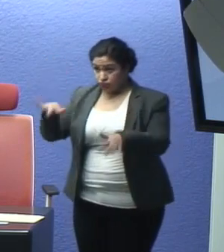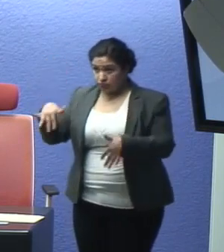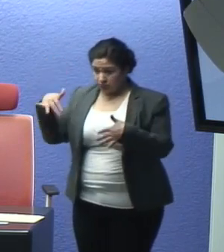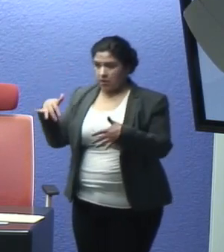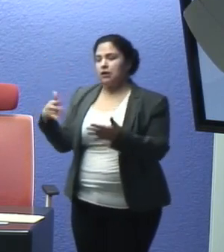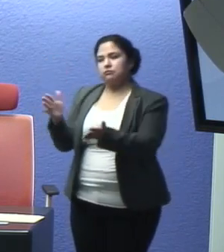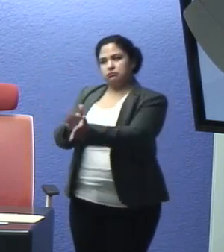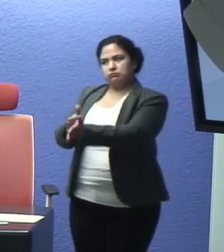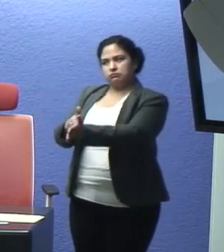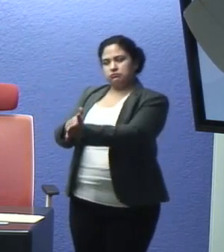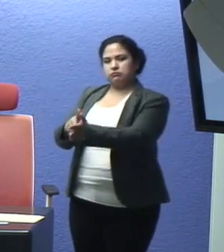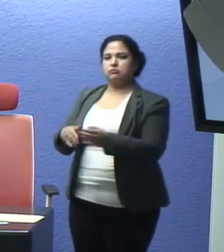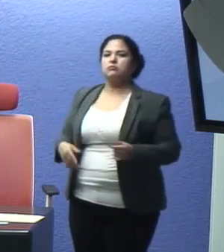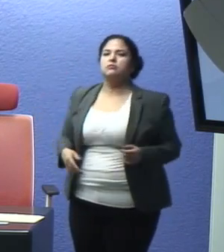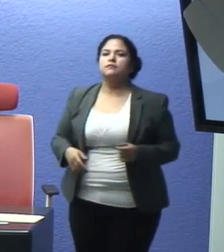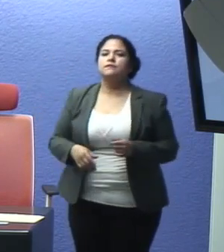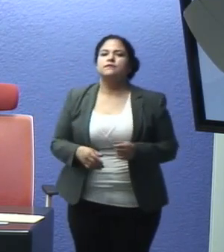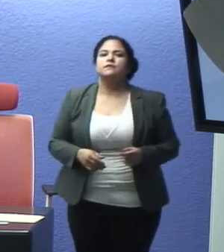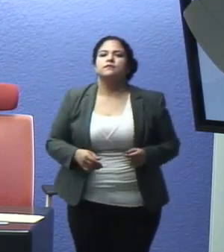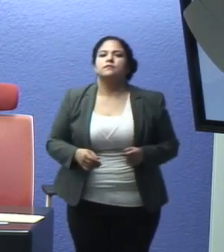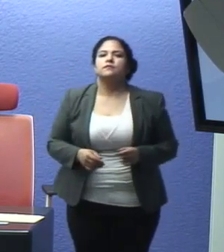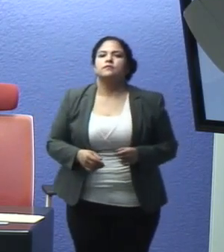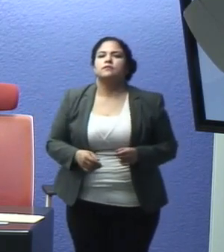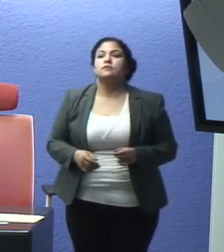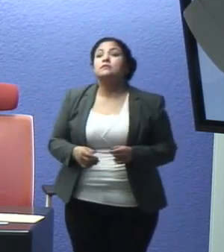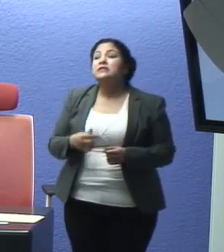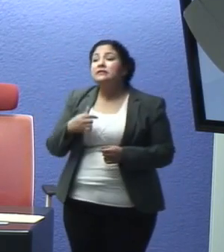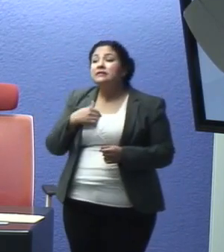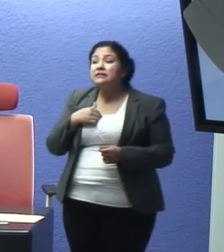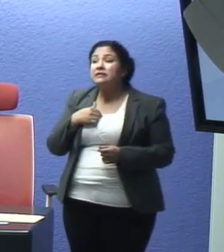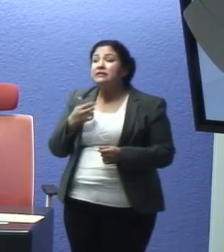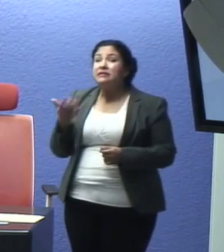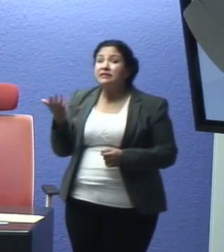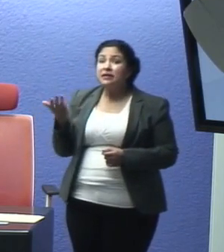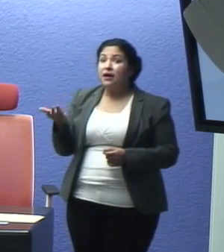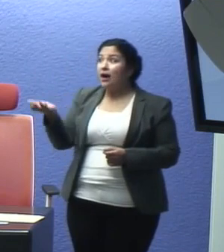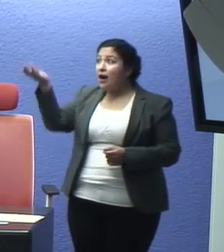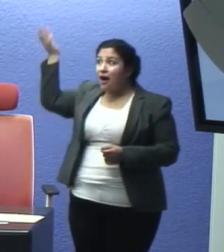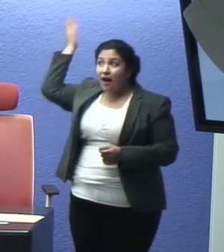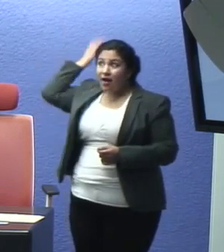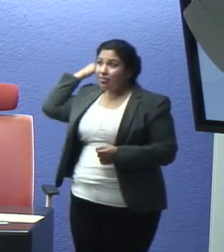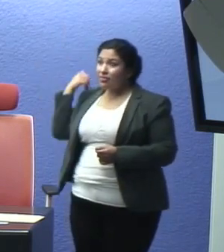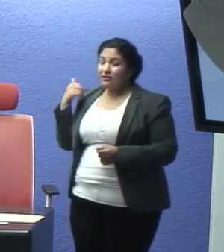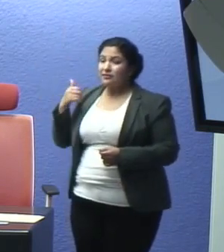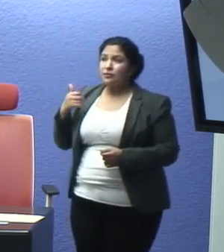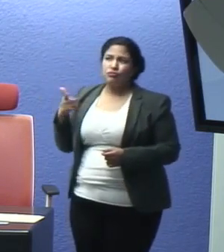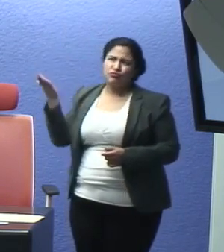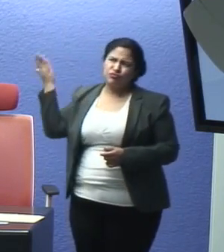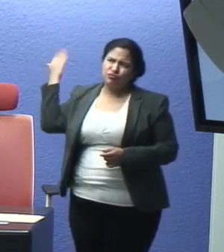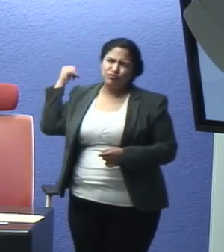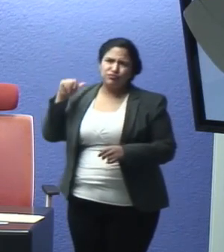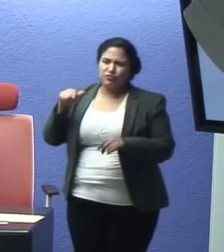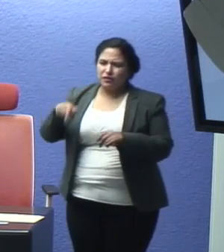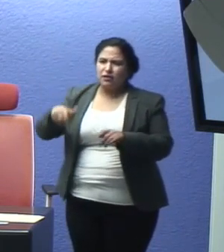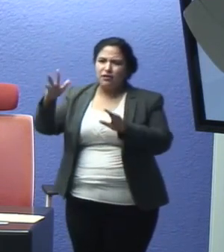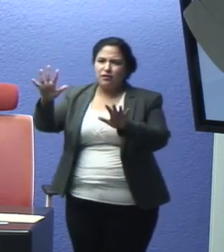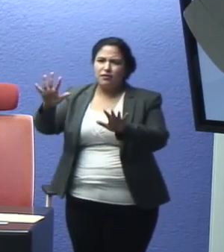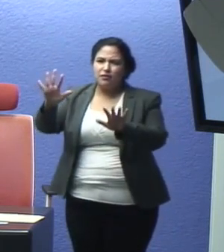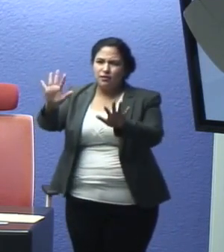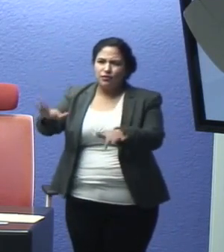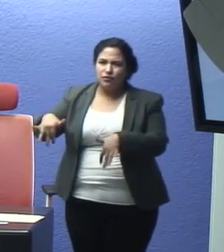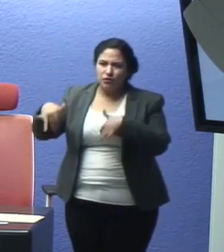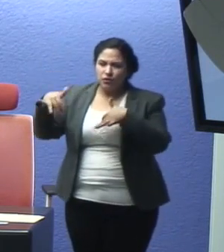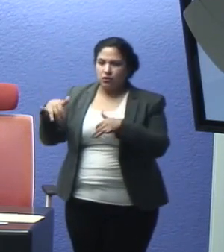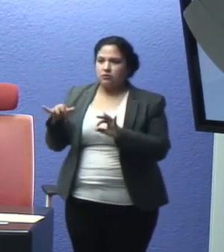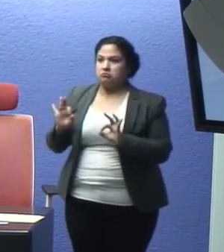Bueno, hace tiempo que no me encontraba en un foro así, me da mucho gusto que haya tanta participación, que esté tan